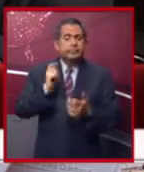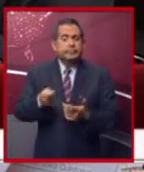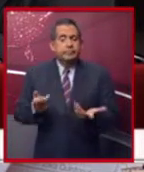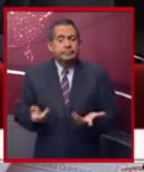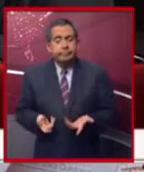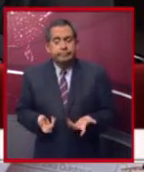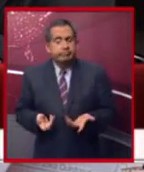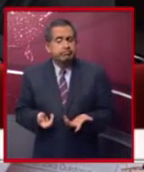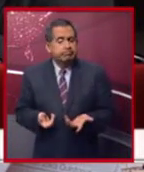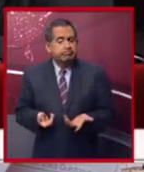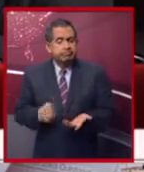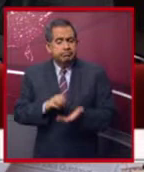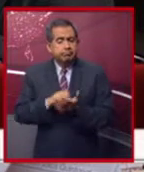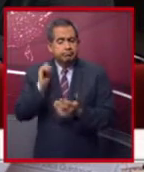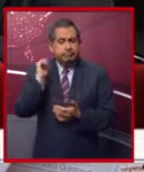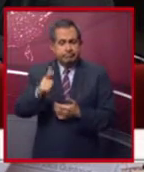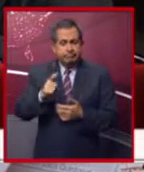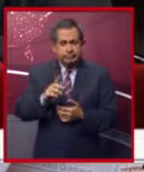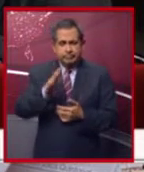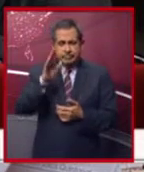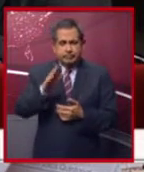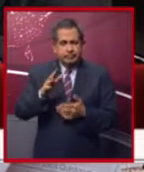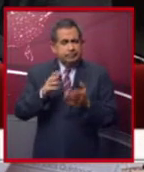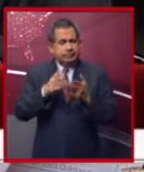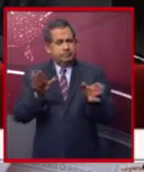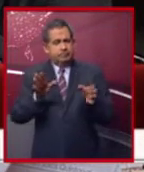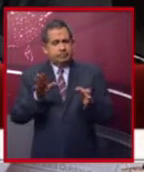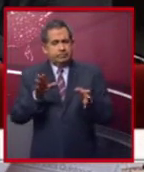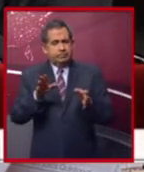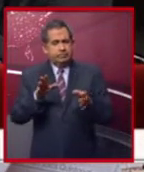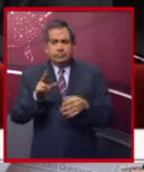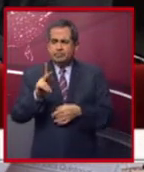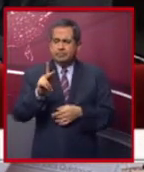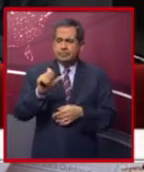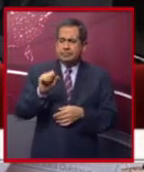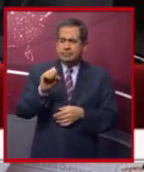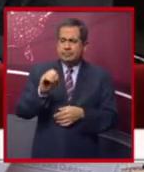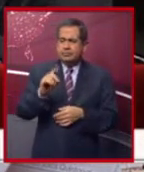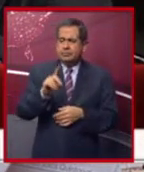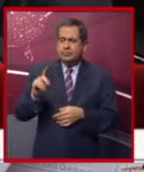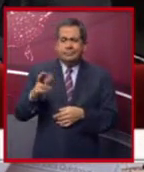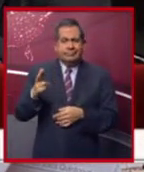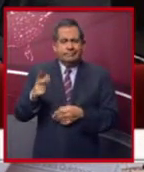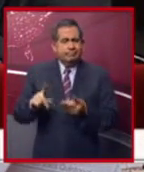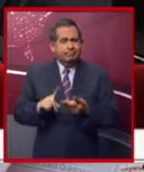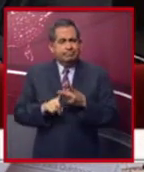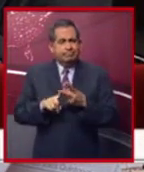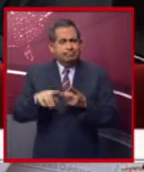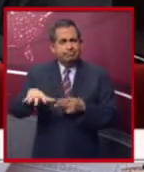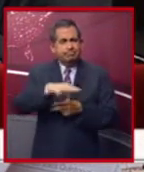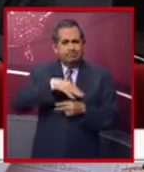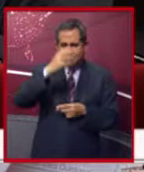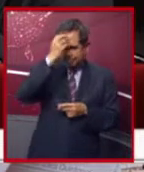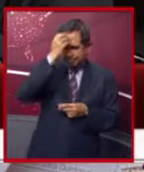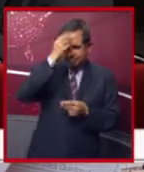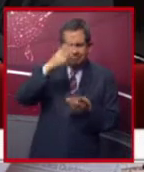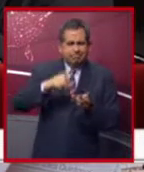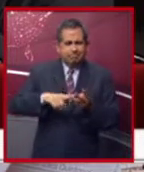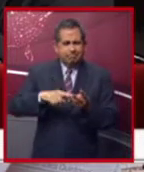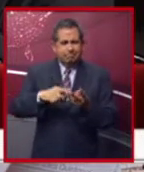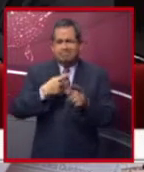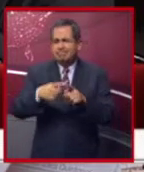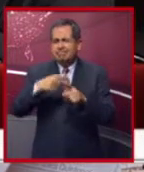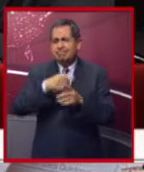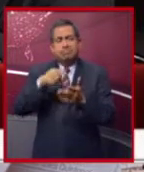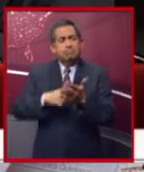son algo parecido a los espacios abiertos monumentales, como es el Paseo de la Reforma, como es el Bosque de Chapultepec, como son estos